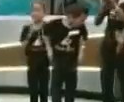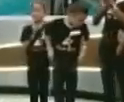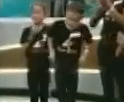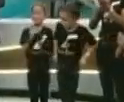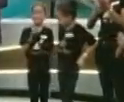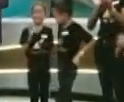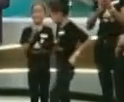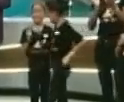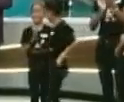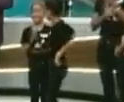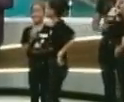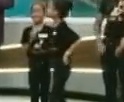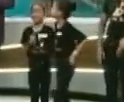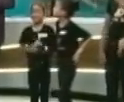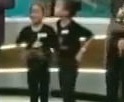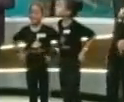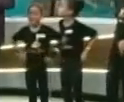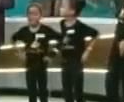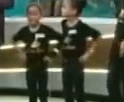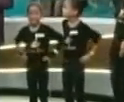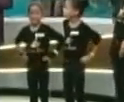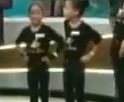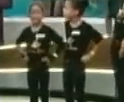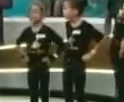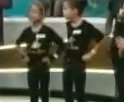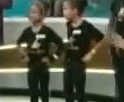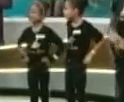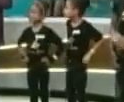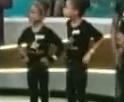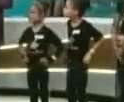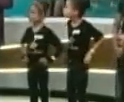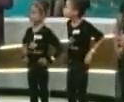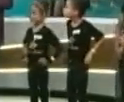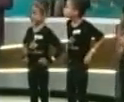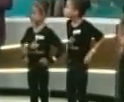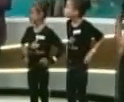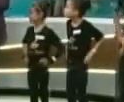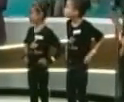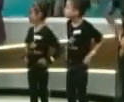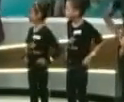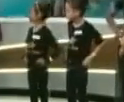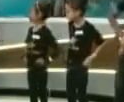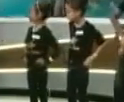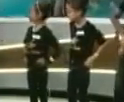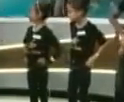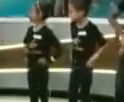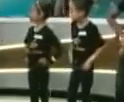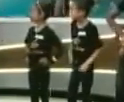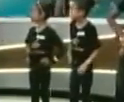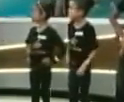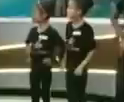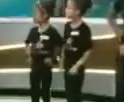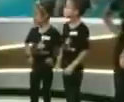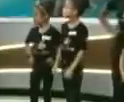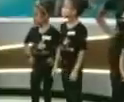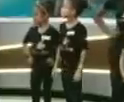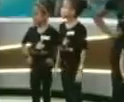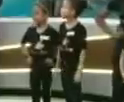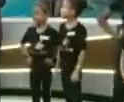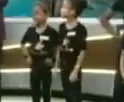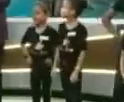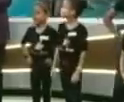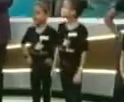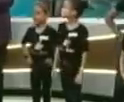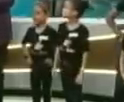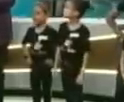indestructible vente para acá Javier Aquí está el el coordinador general Quédate allí arriba para que te veas Mira el